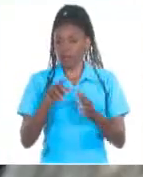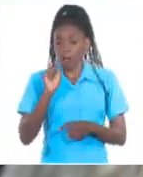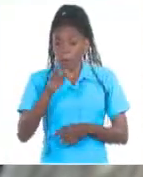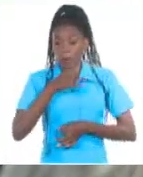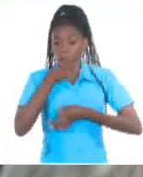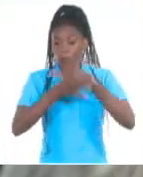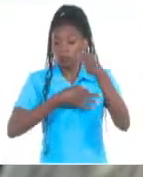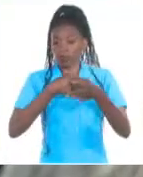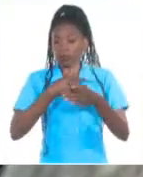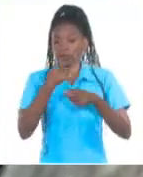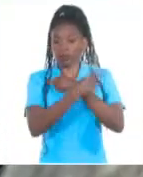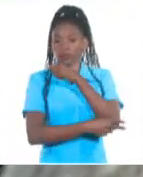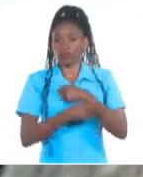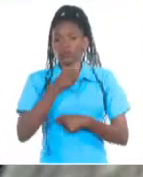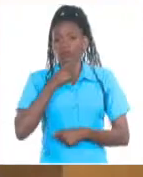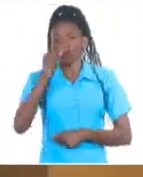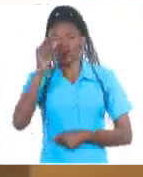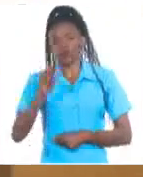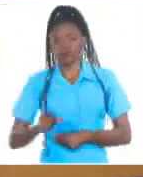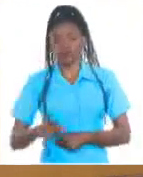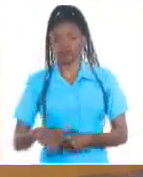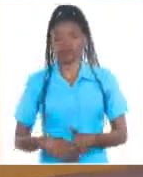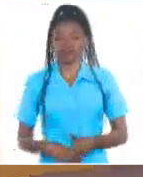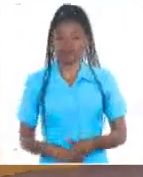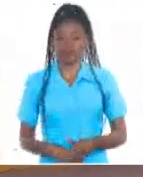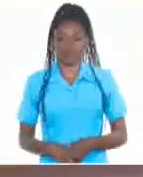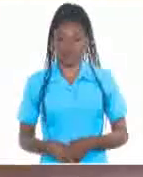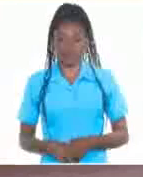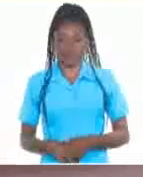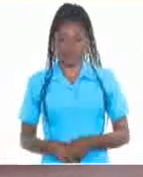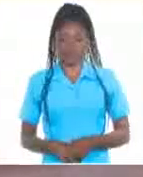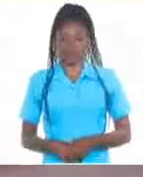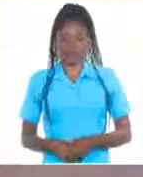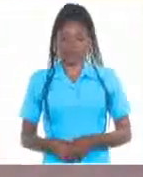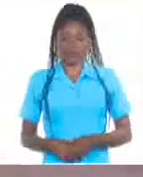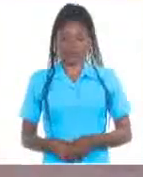República Islámica de Irán, ha sido un reporte de Héctor Martínez para el Canal Cubano de Noticias.